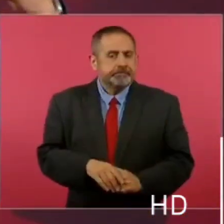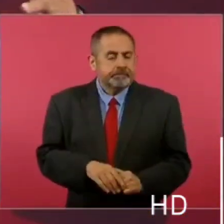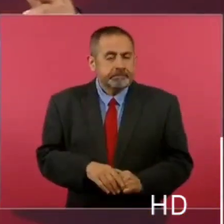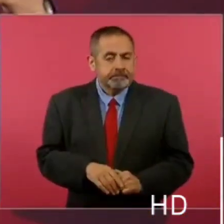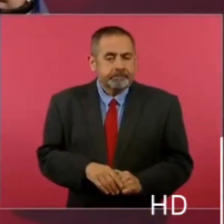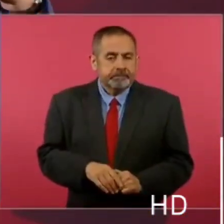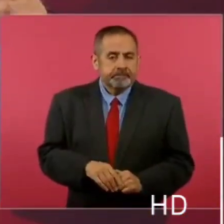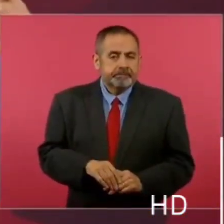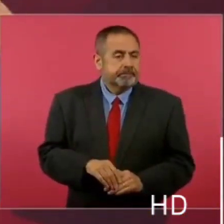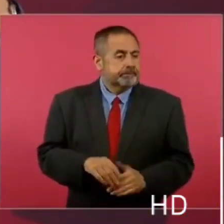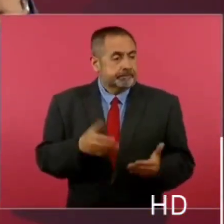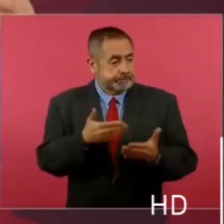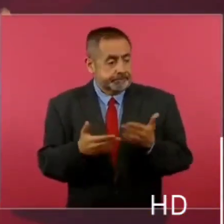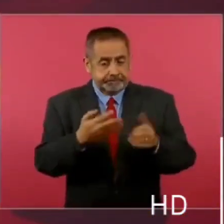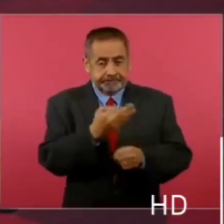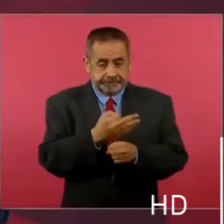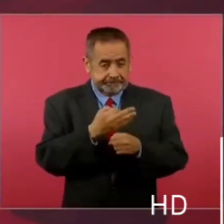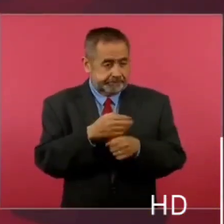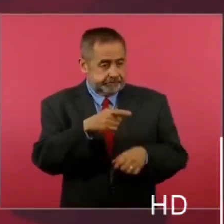han ido